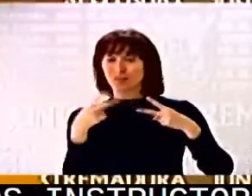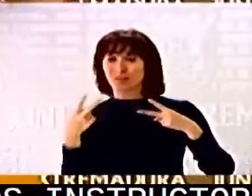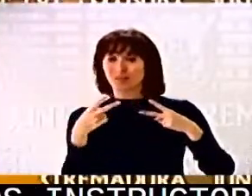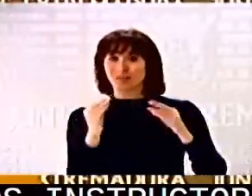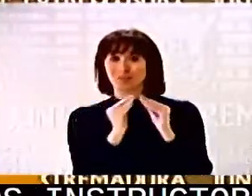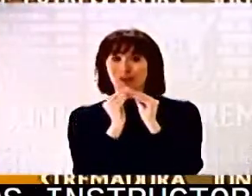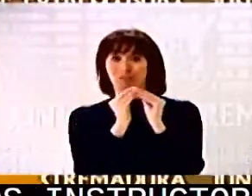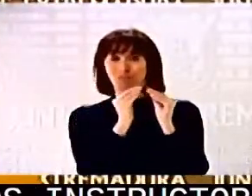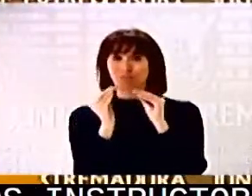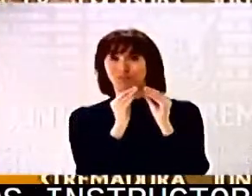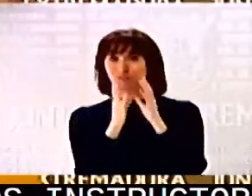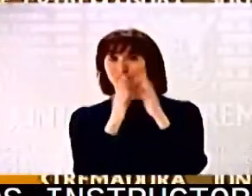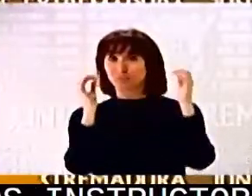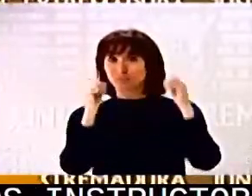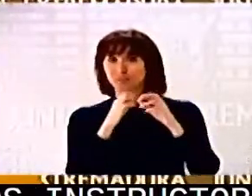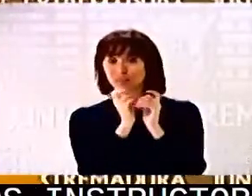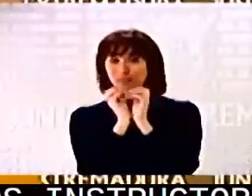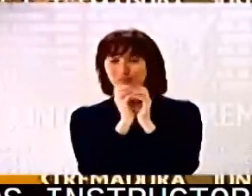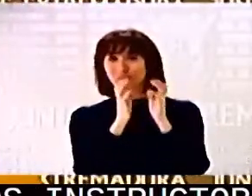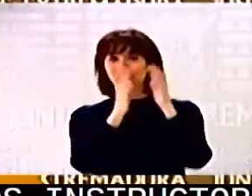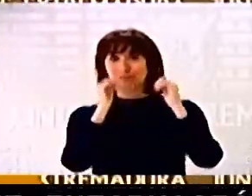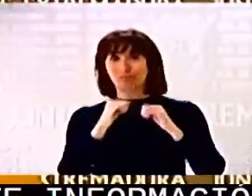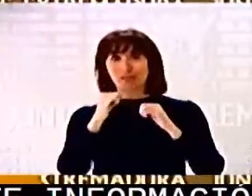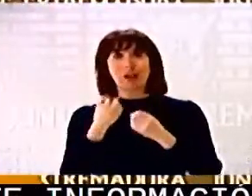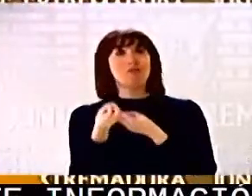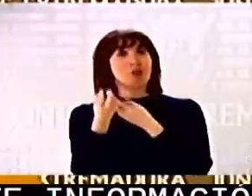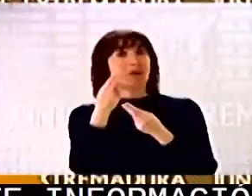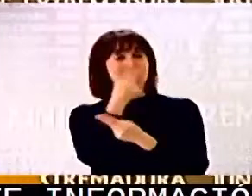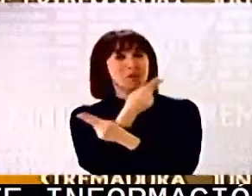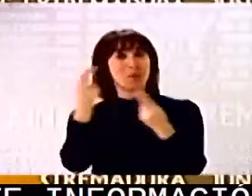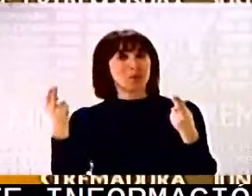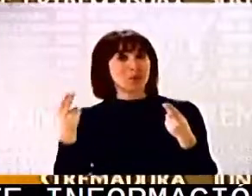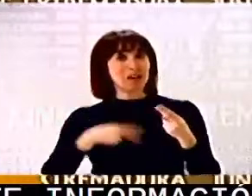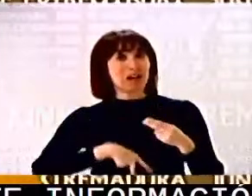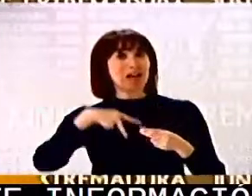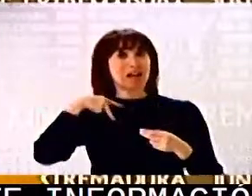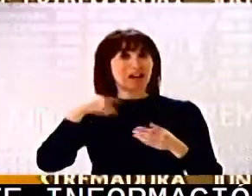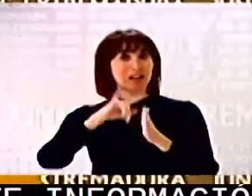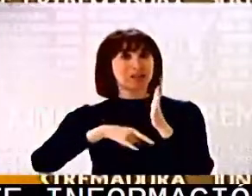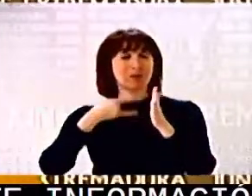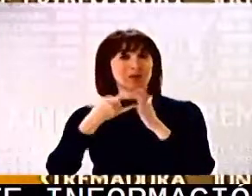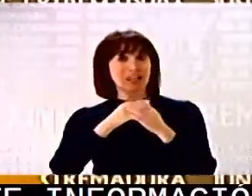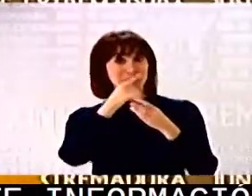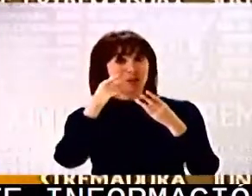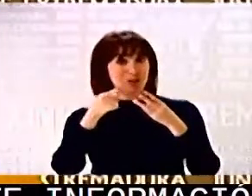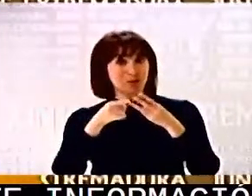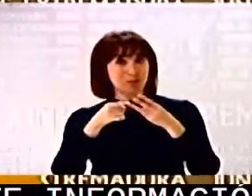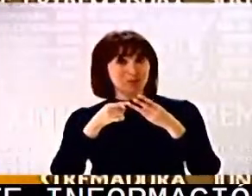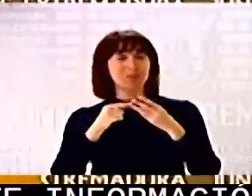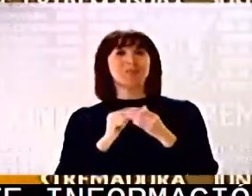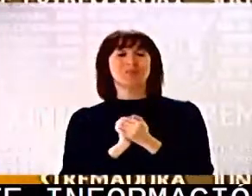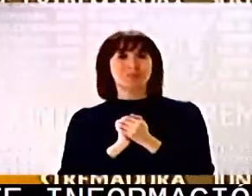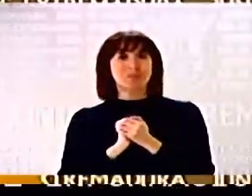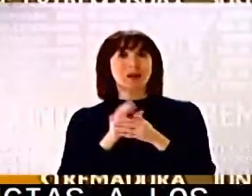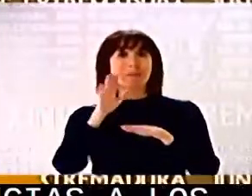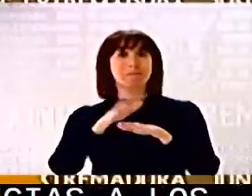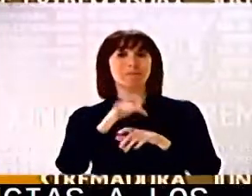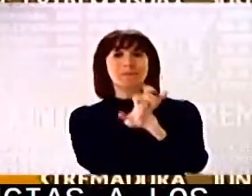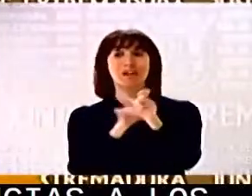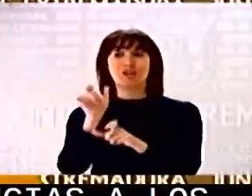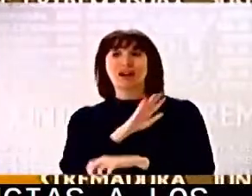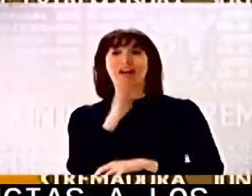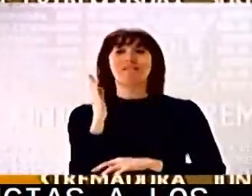hacer lo siguiente: información pública en general del proyecto, audiencias a los afectados en